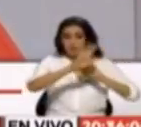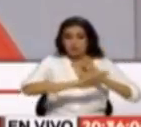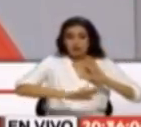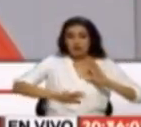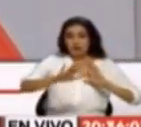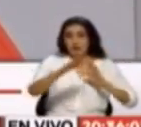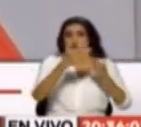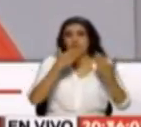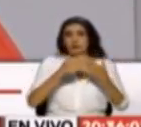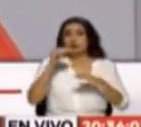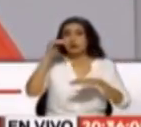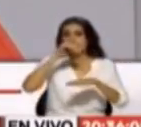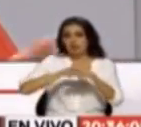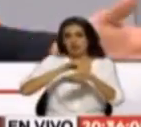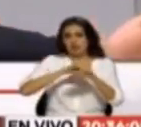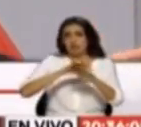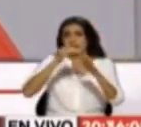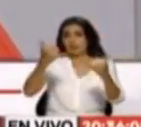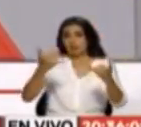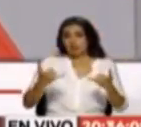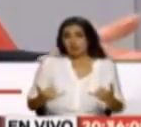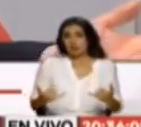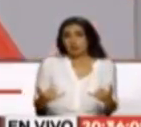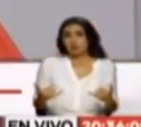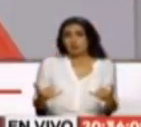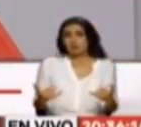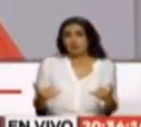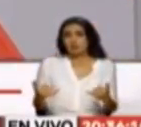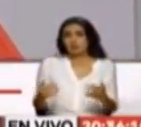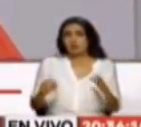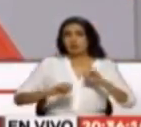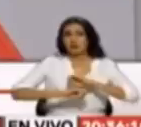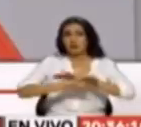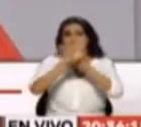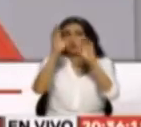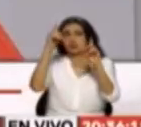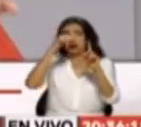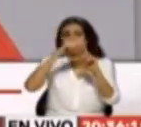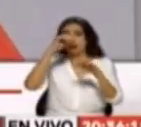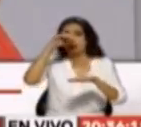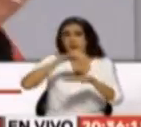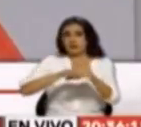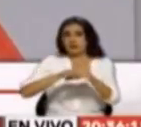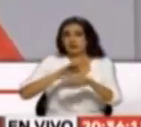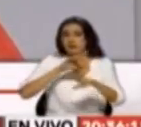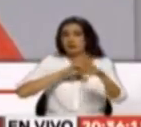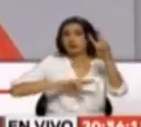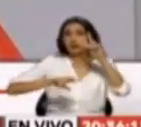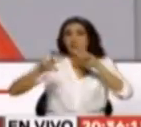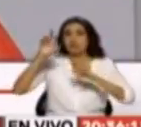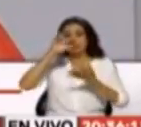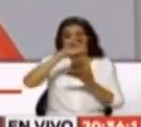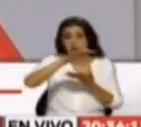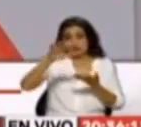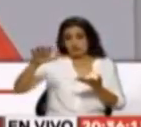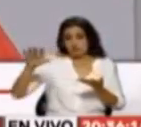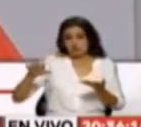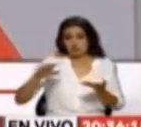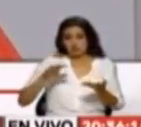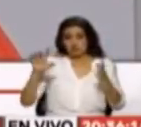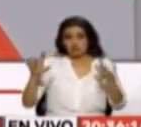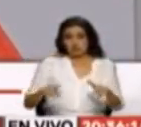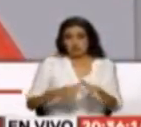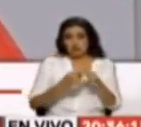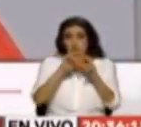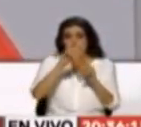Casualmente, en horas de la tarde, el día de hoy, bueno, ha sido una jornada desde la mañana hasta la tarde, se analizaron por provincias, precisamente desde el